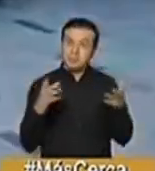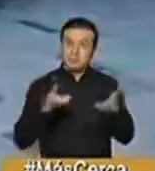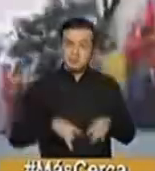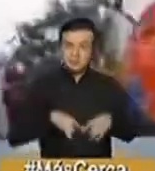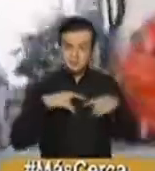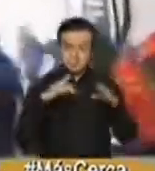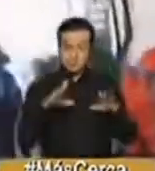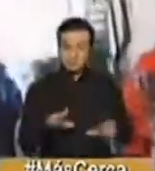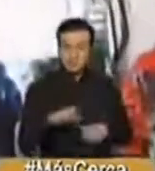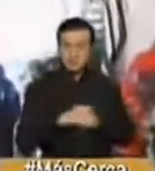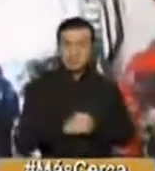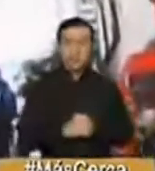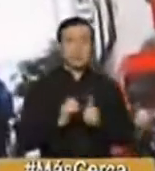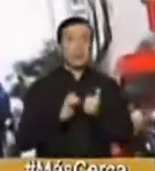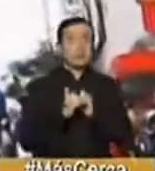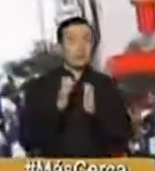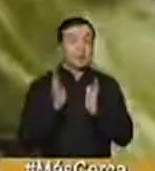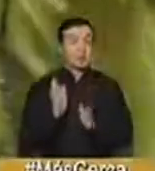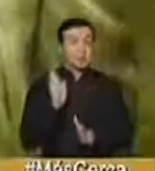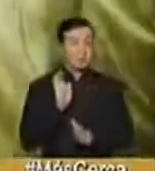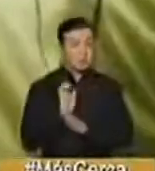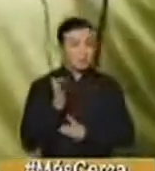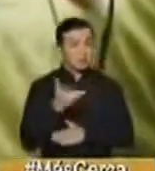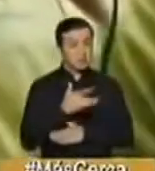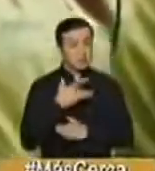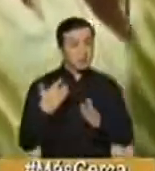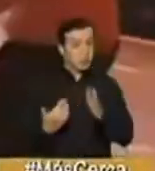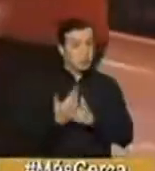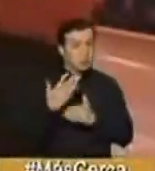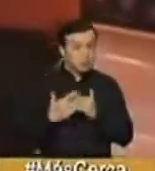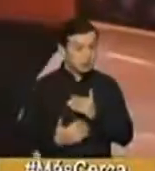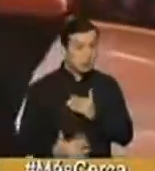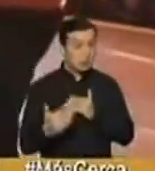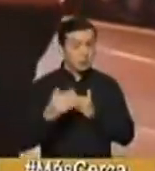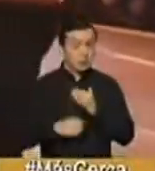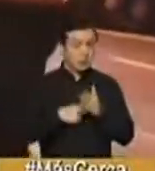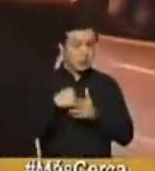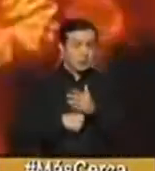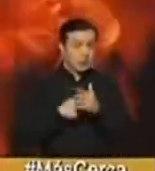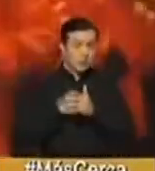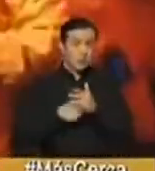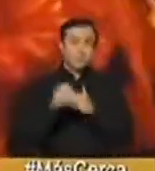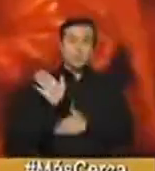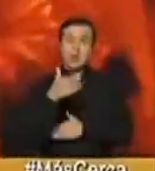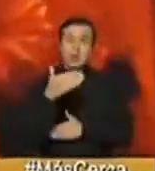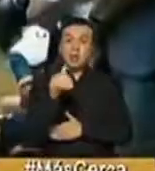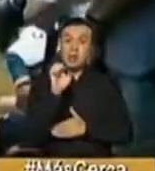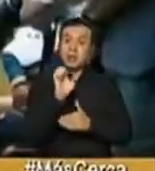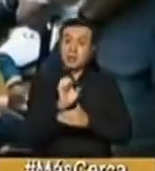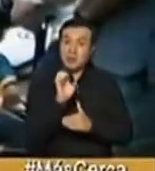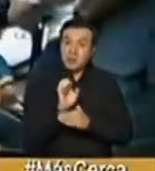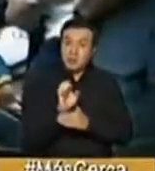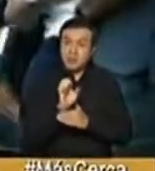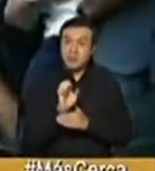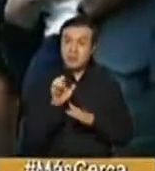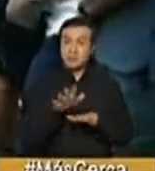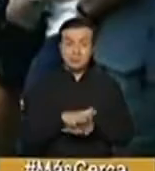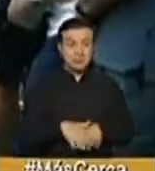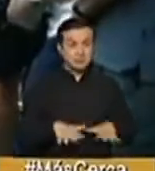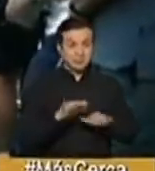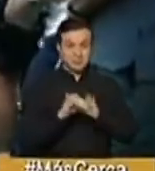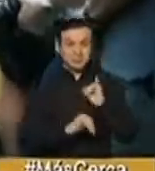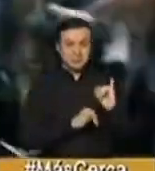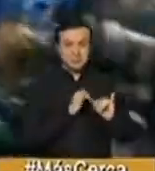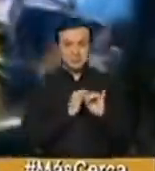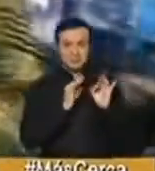Australia. Para los deportistas ecuatorianos, esta es una nueva etapa para seguir haciendo flamear la bandera nacional en escenarios